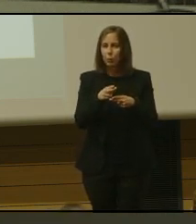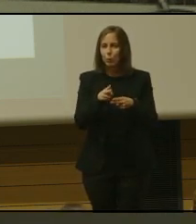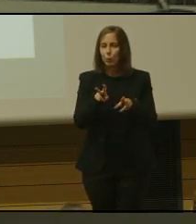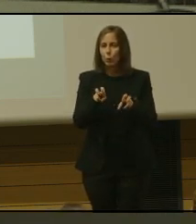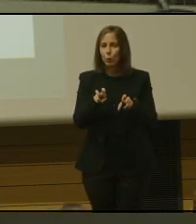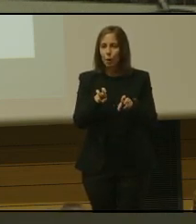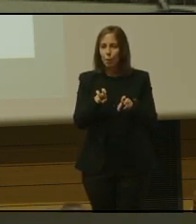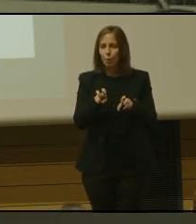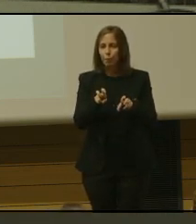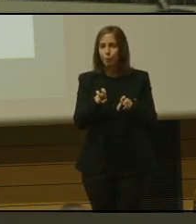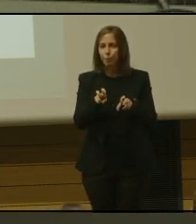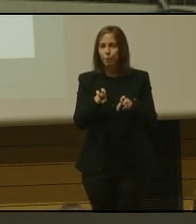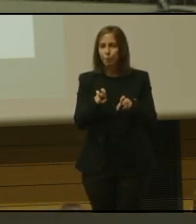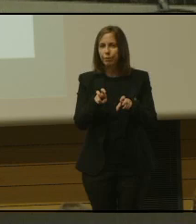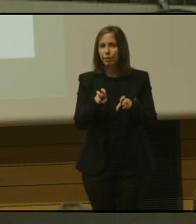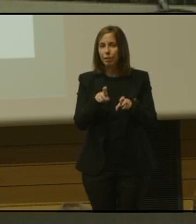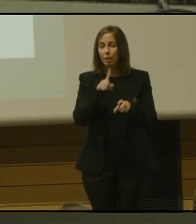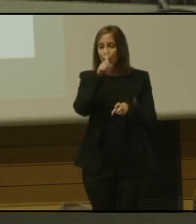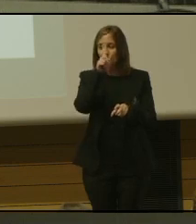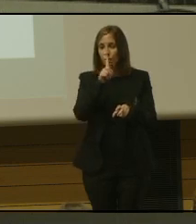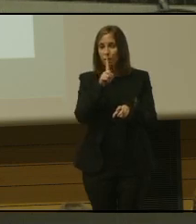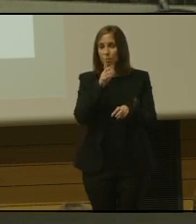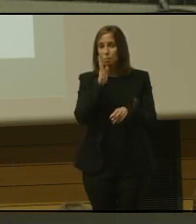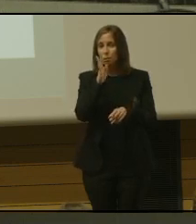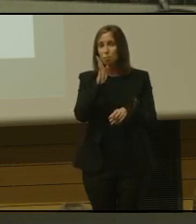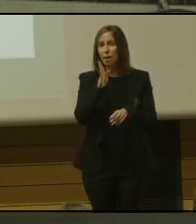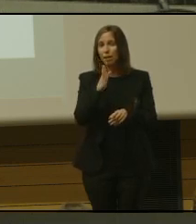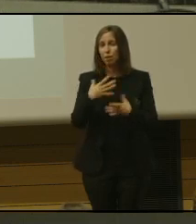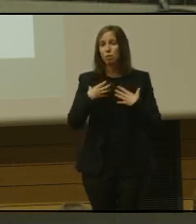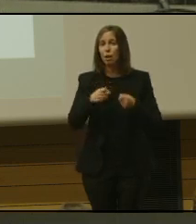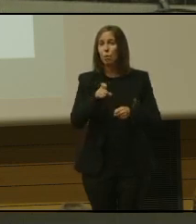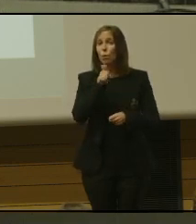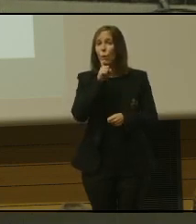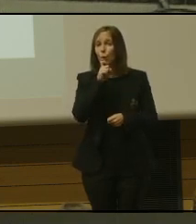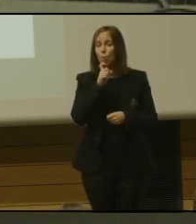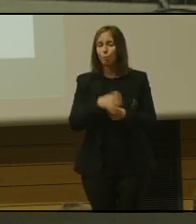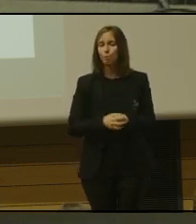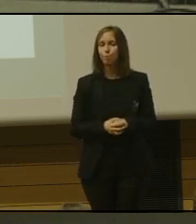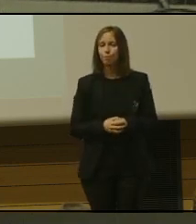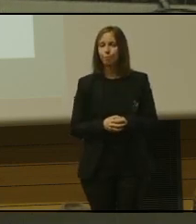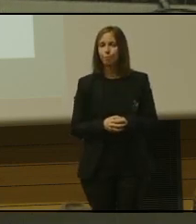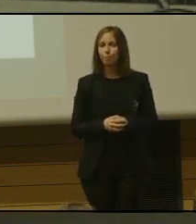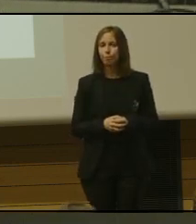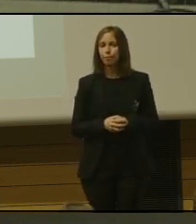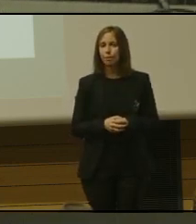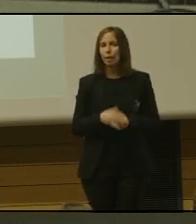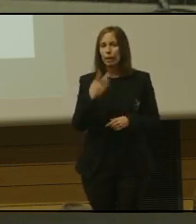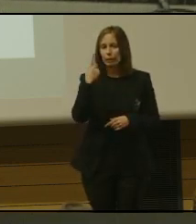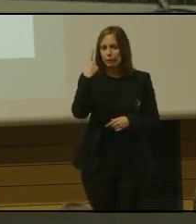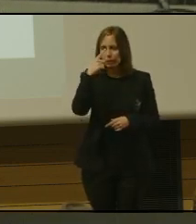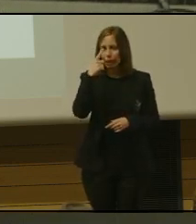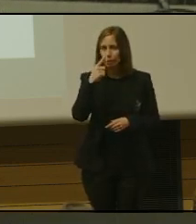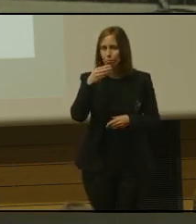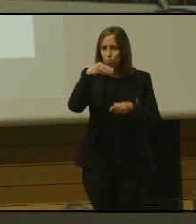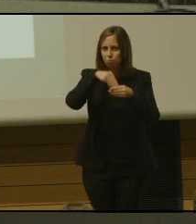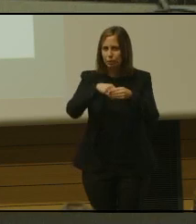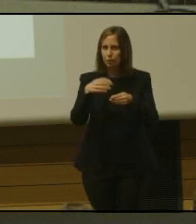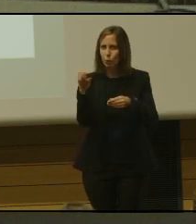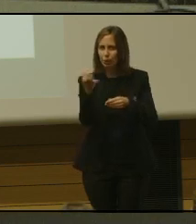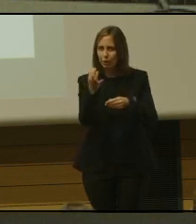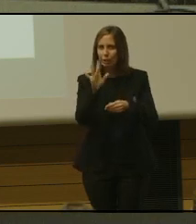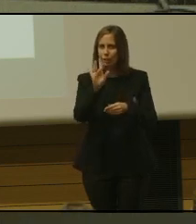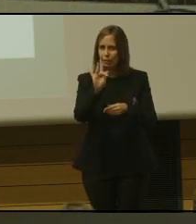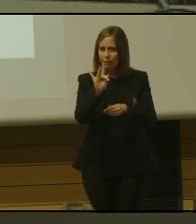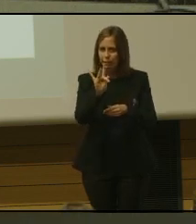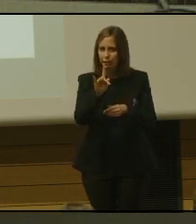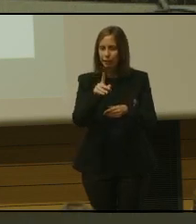nuevo, que no se sabe ni el impacto que tiene en la salud, sí, se sabe su composición. Pues en su composición hay